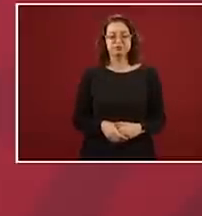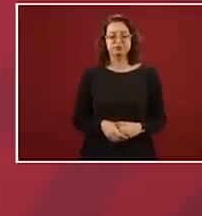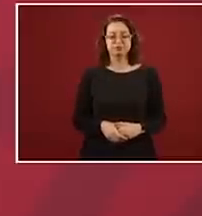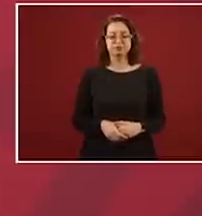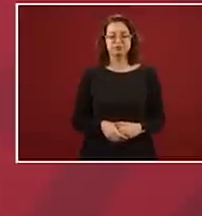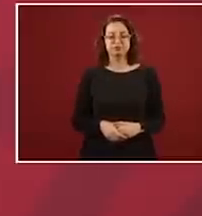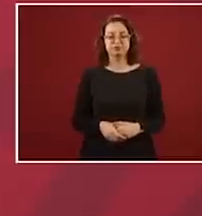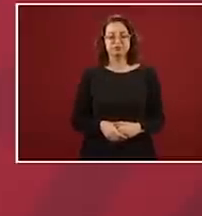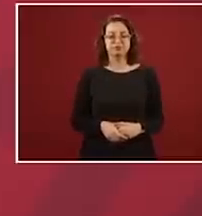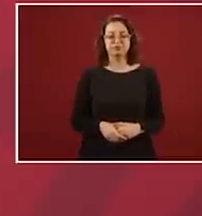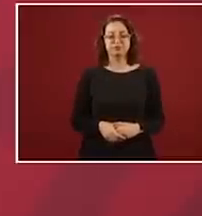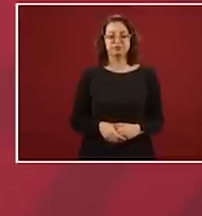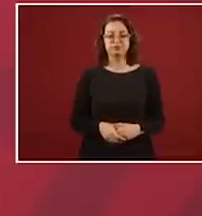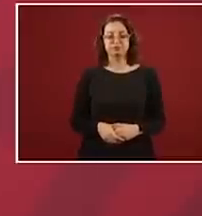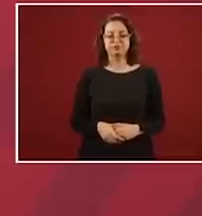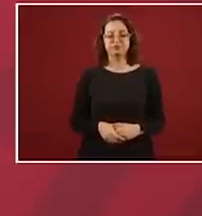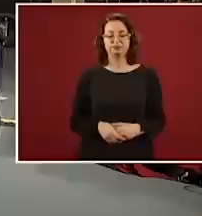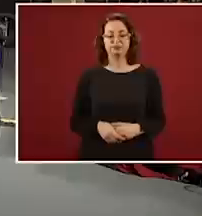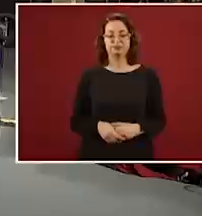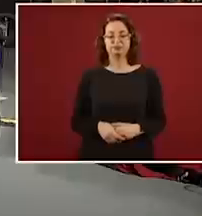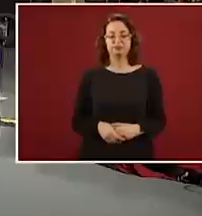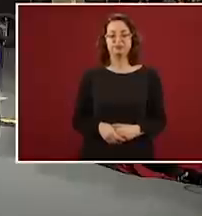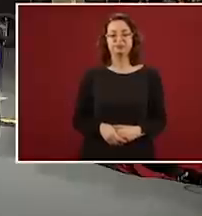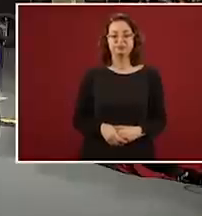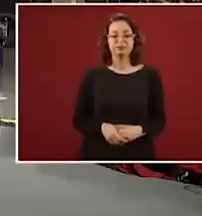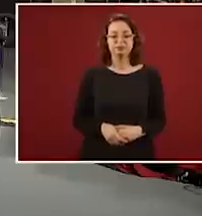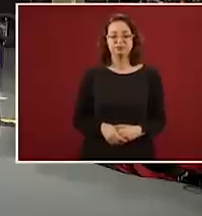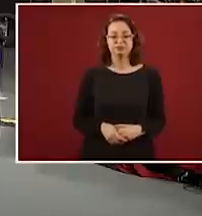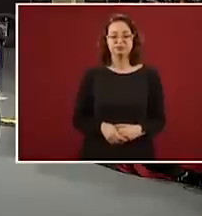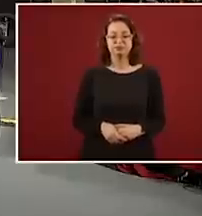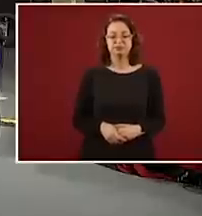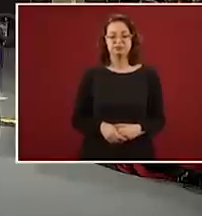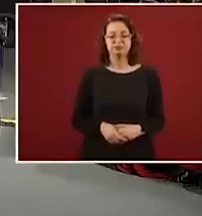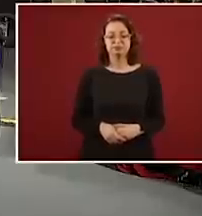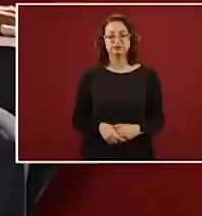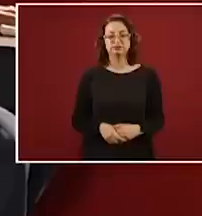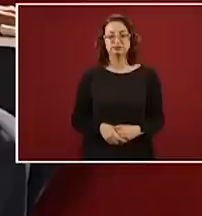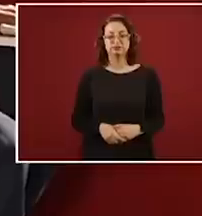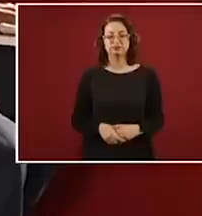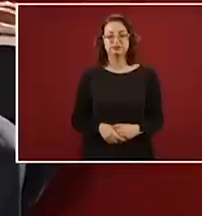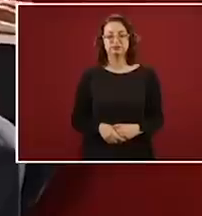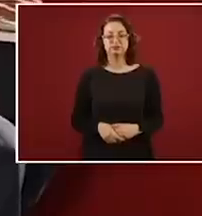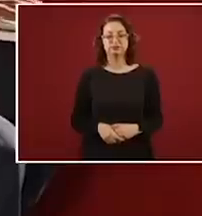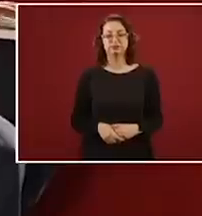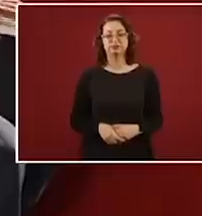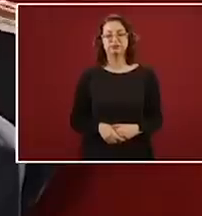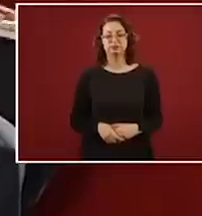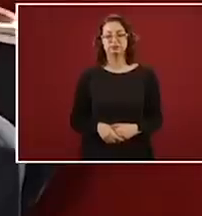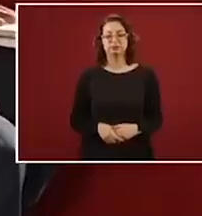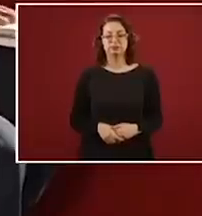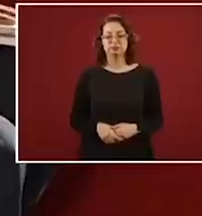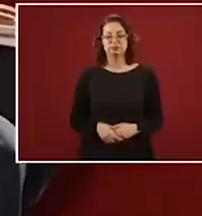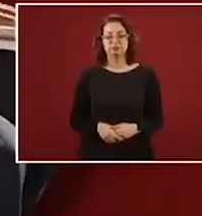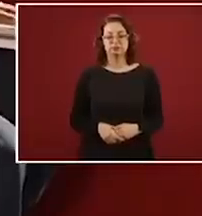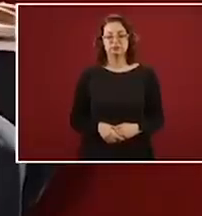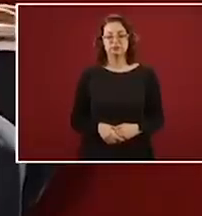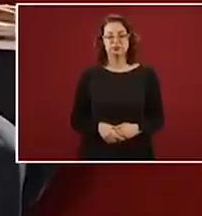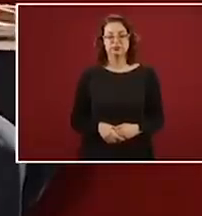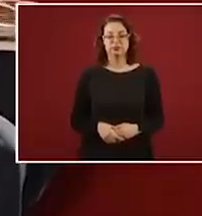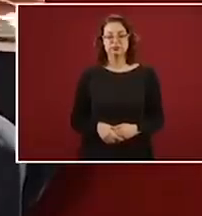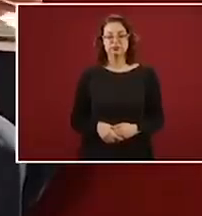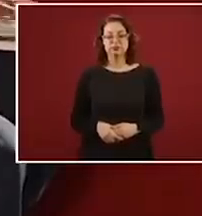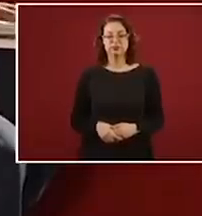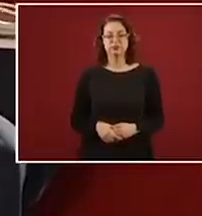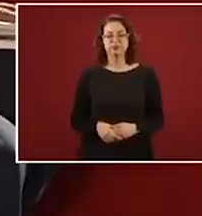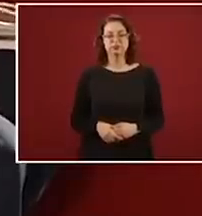pagado. Se sigue pagando, pero ya el mantenimiento de la aeronave cada determinado tiempo corre a cargo de Fuerza Aérea. Vamos a pedirle